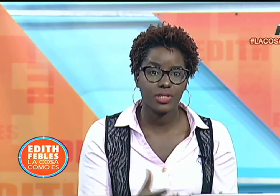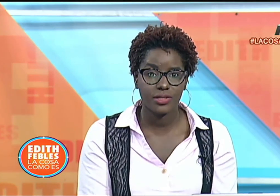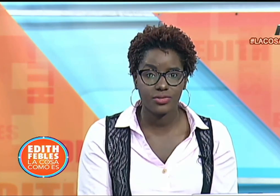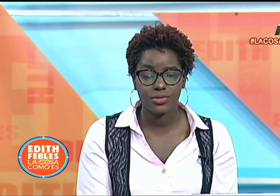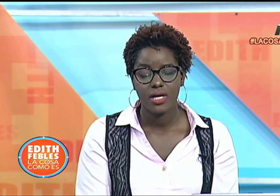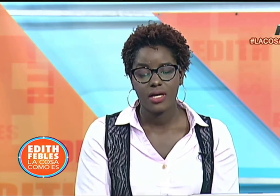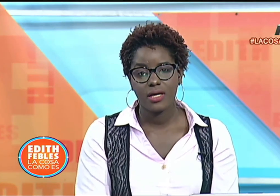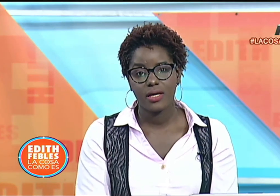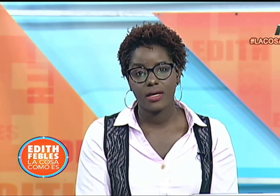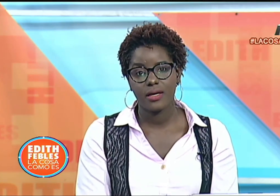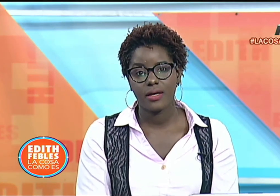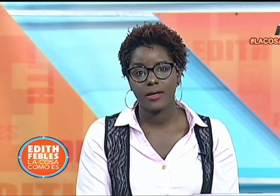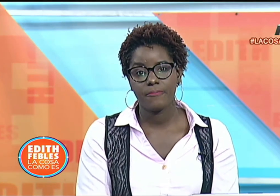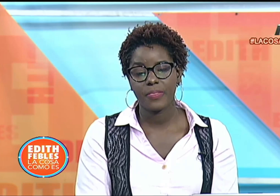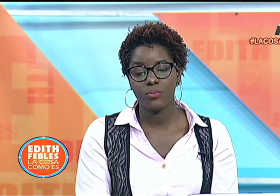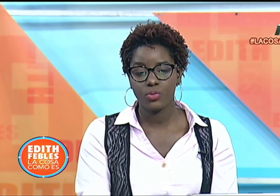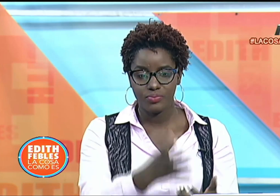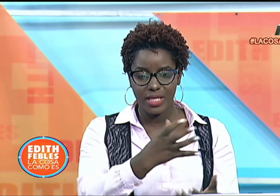muchos derechos,